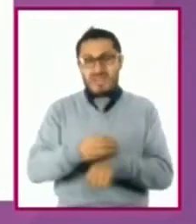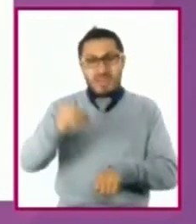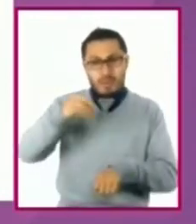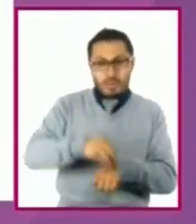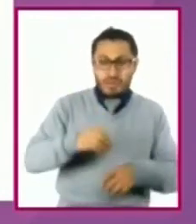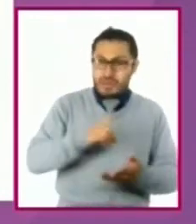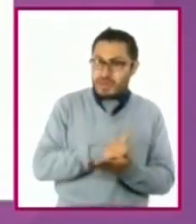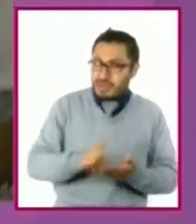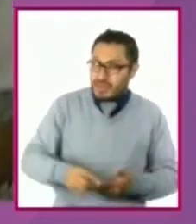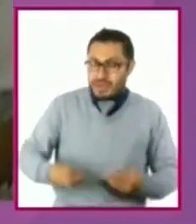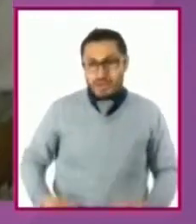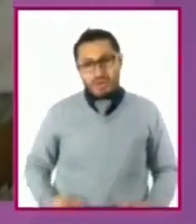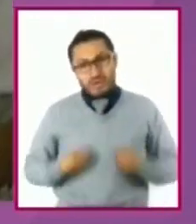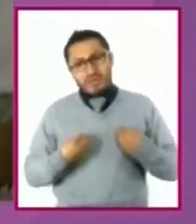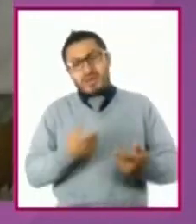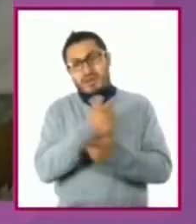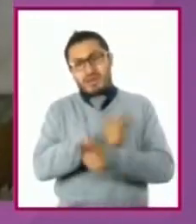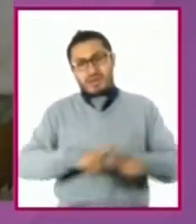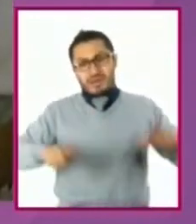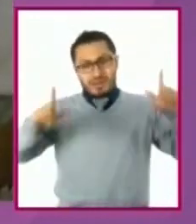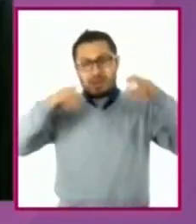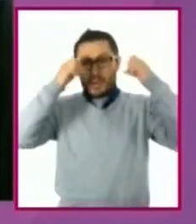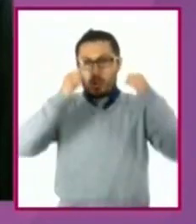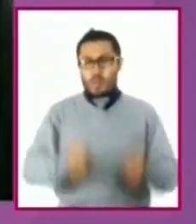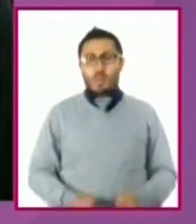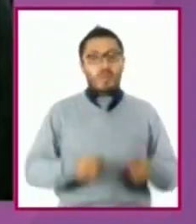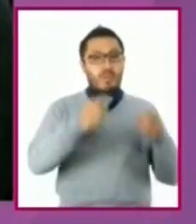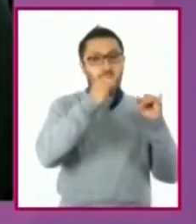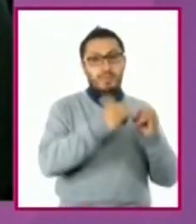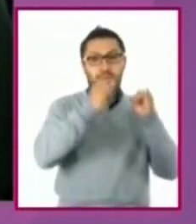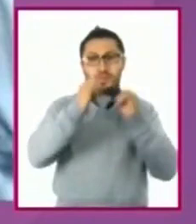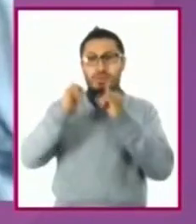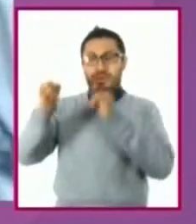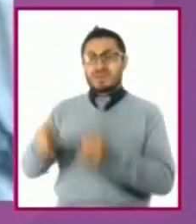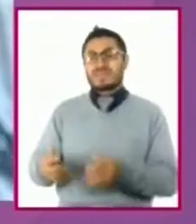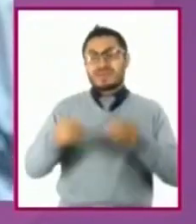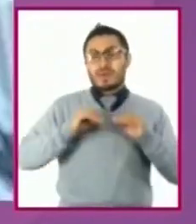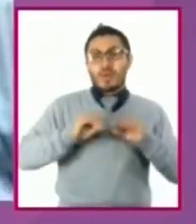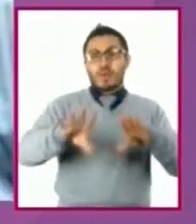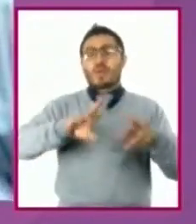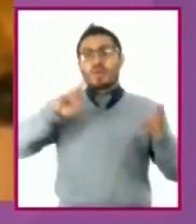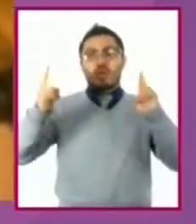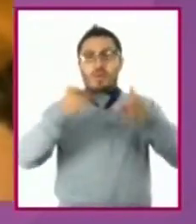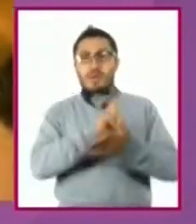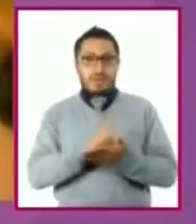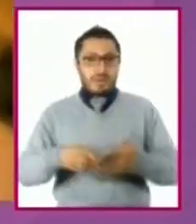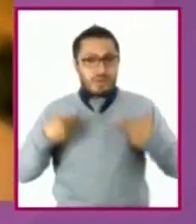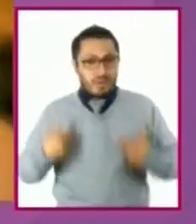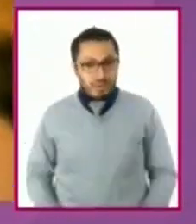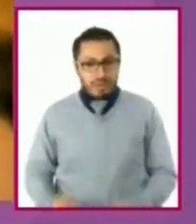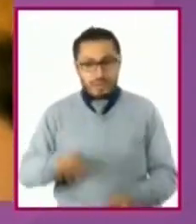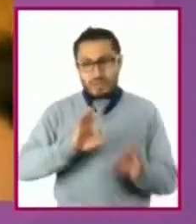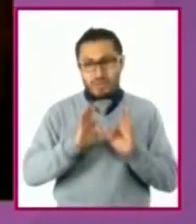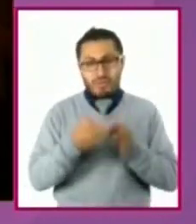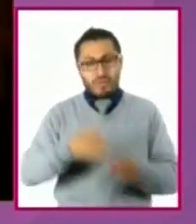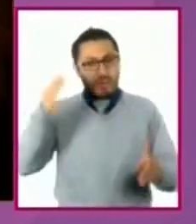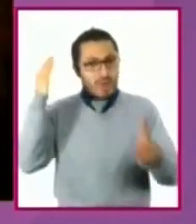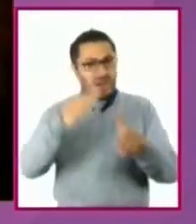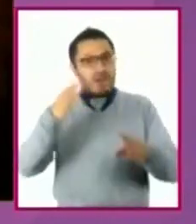la vida, la libertad y la seguridad personal. La Declaración Universal de los Derechos Humanos es un ideal